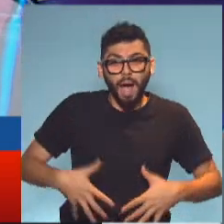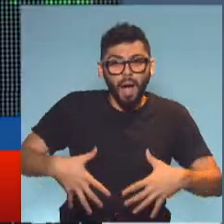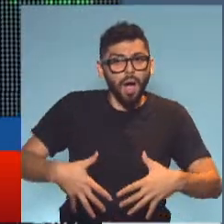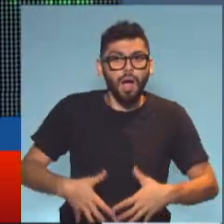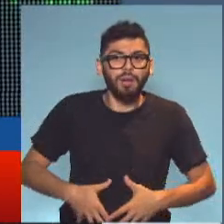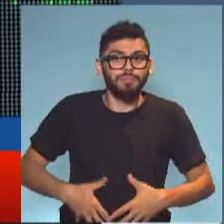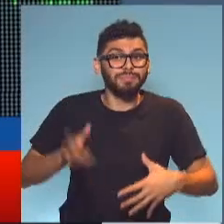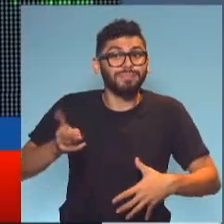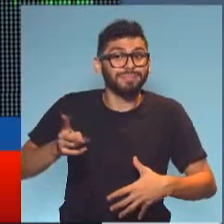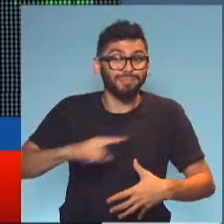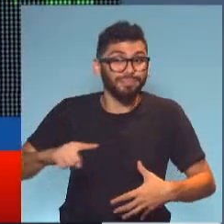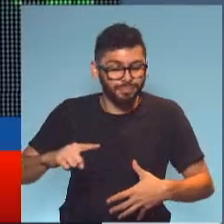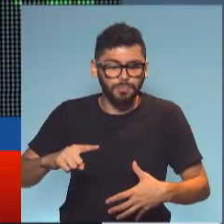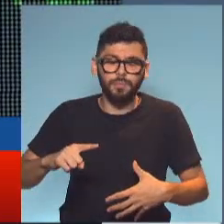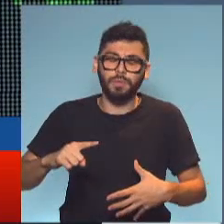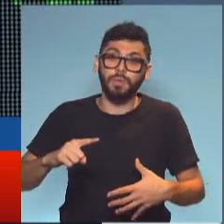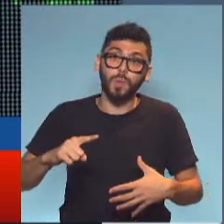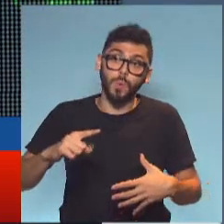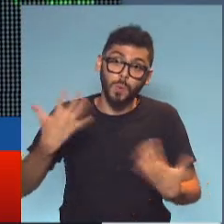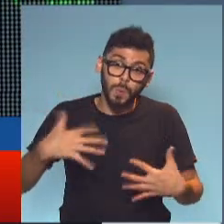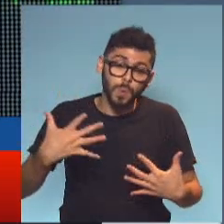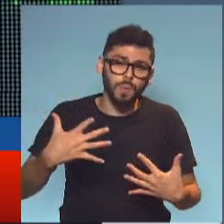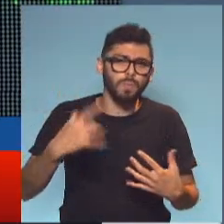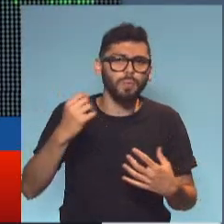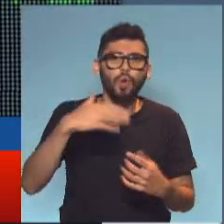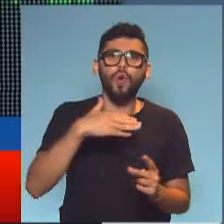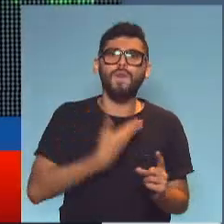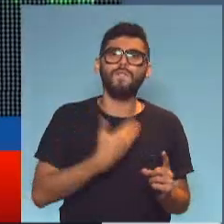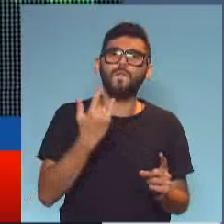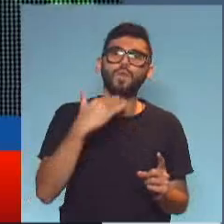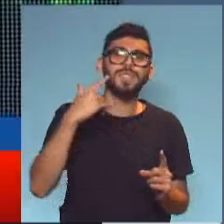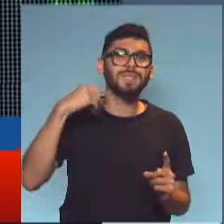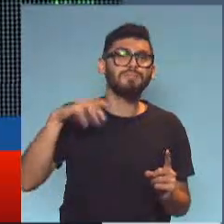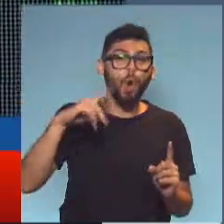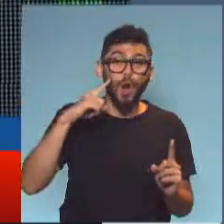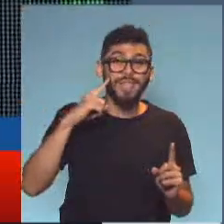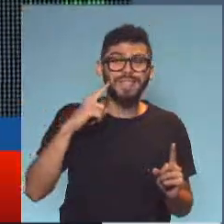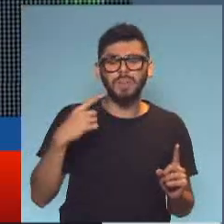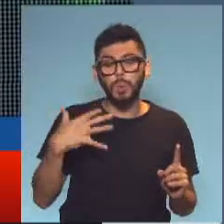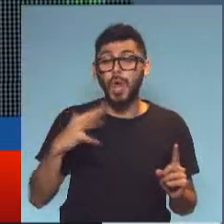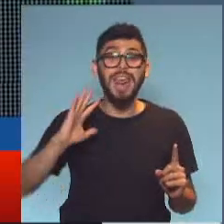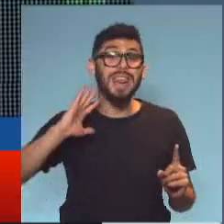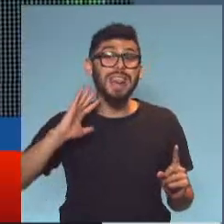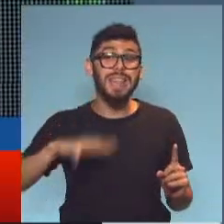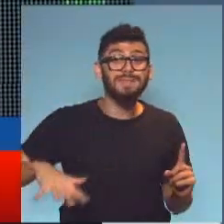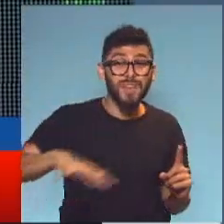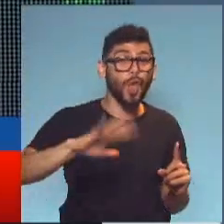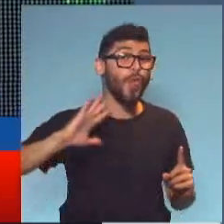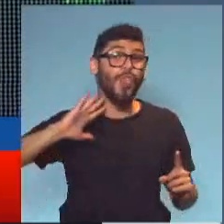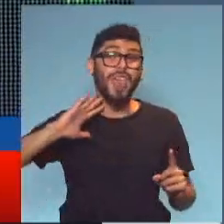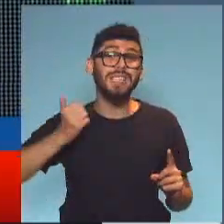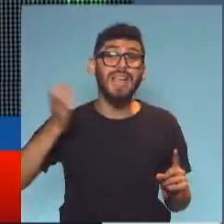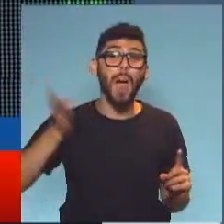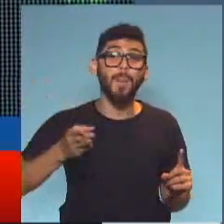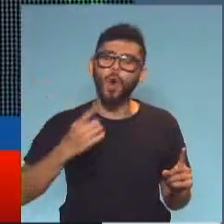Ahora, de vuelta, el techo de Fujimori es muy alto. El 62% de la población dice que jamás votaría por ella, pero hoy podría